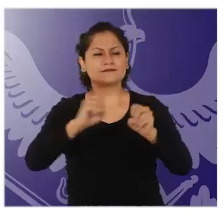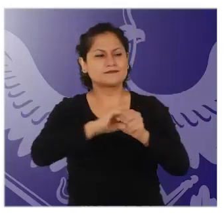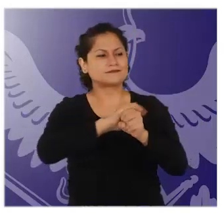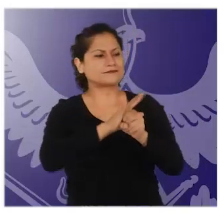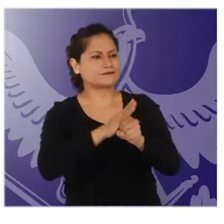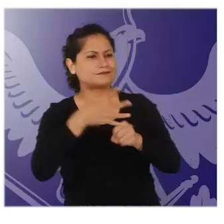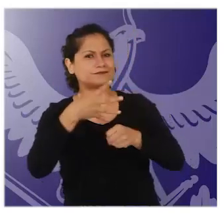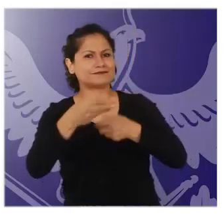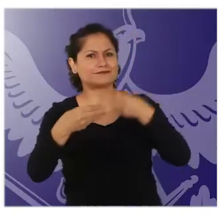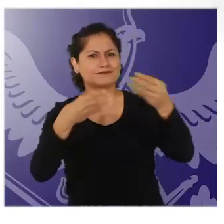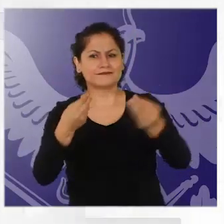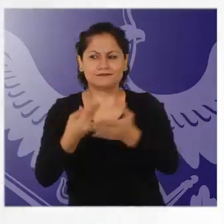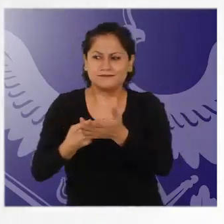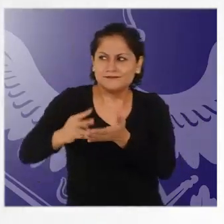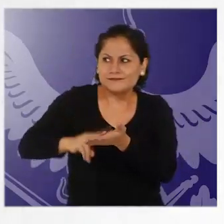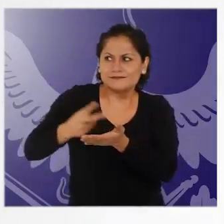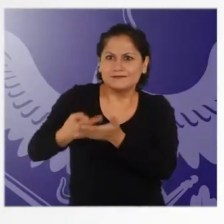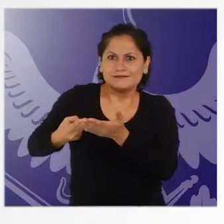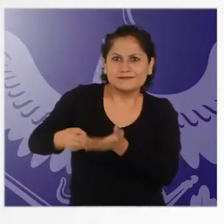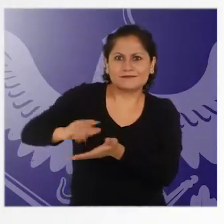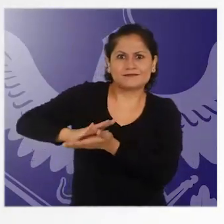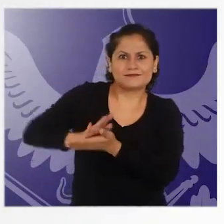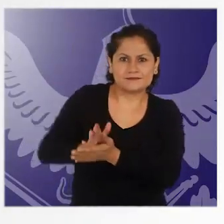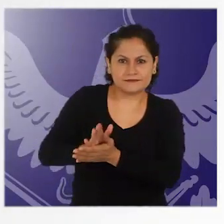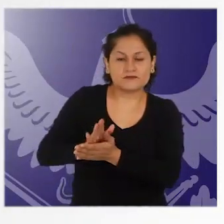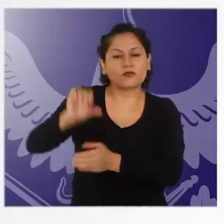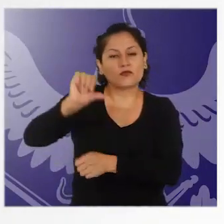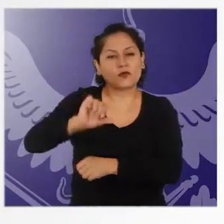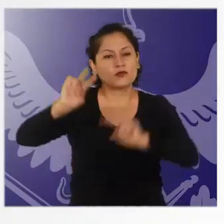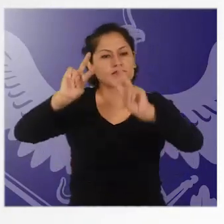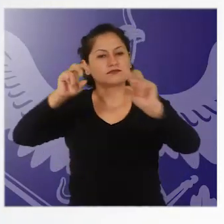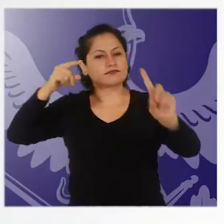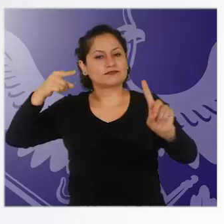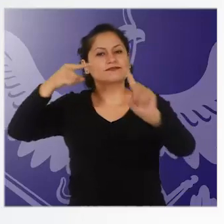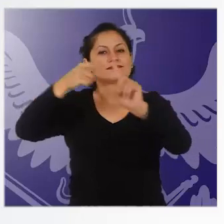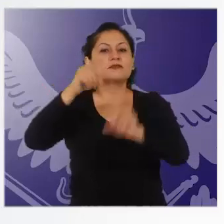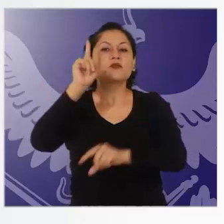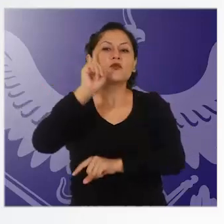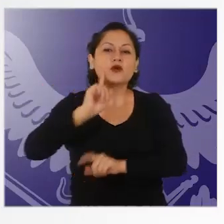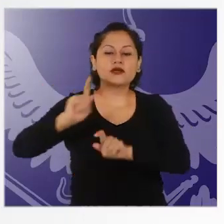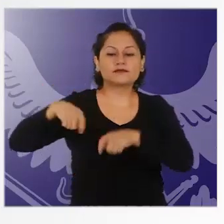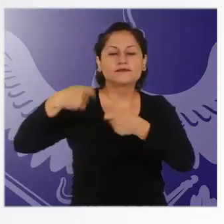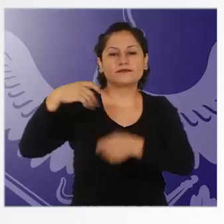la interseccionalidad, que en esta ocasión se enfocará en las mujeres afrodescendientes.